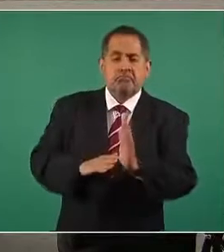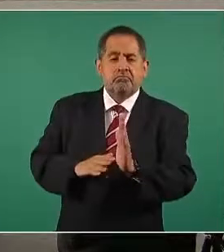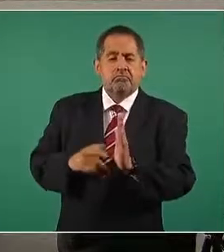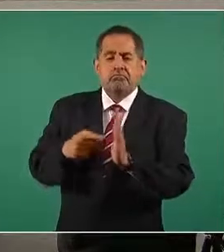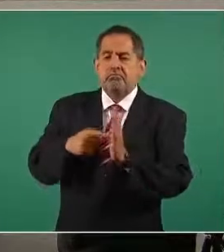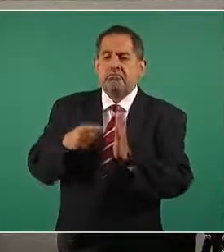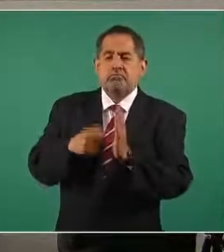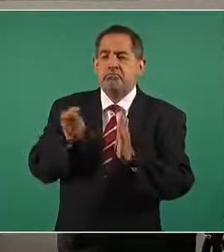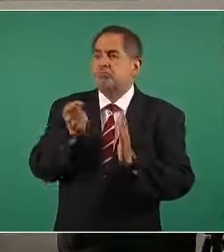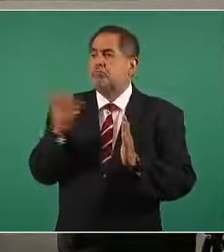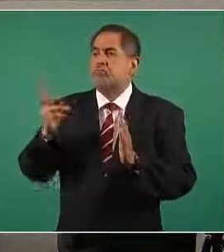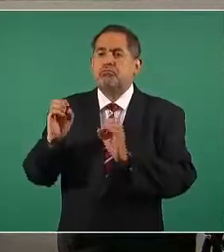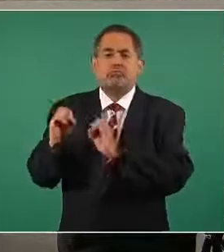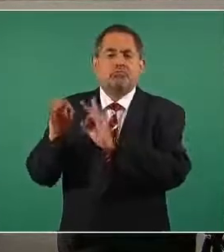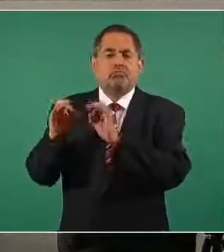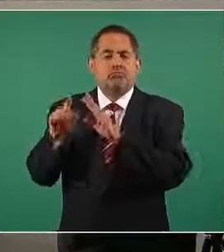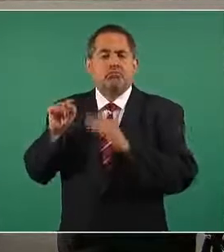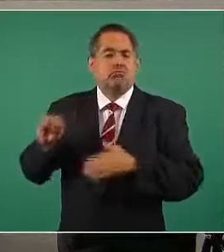las dependencias